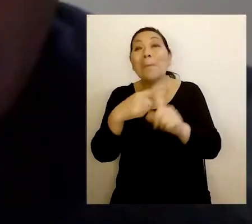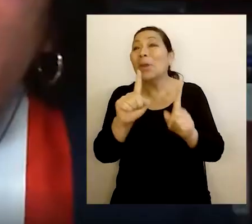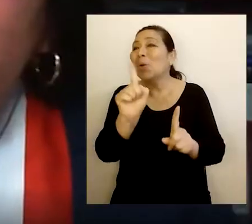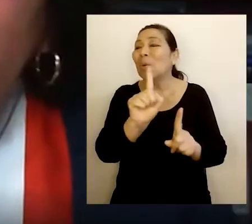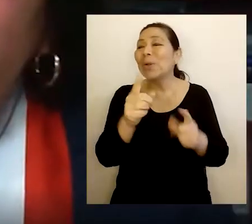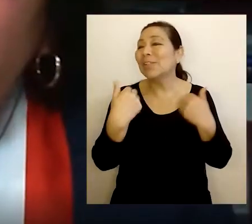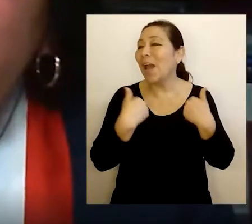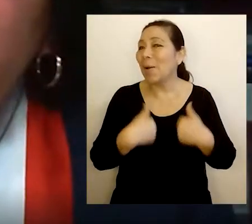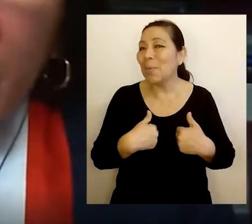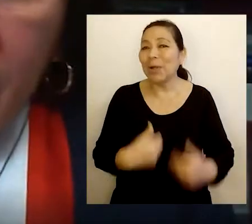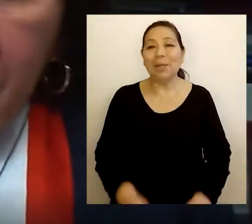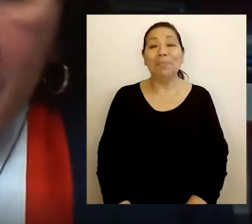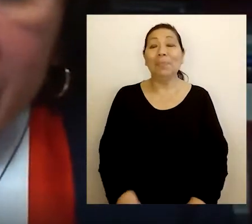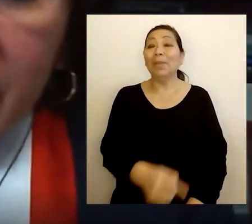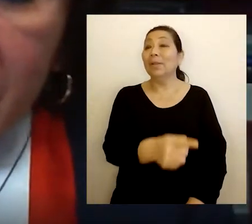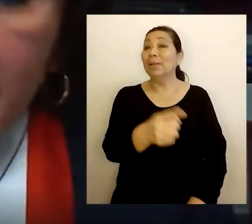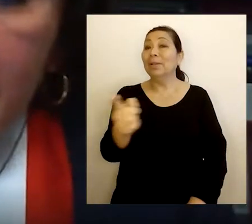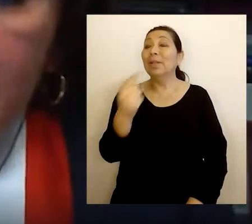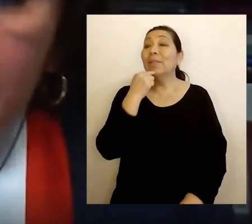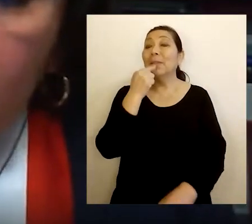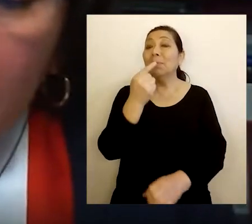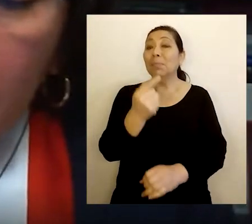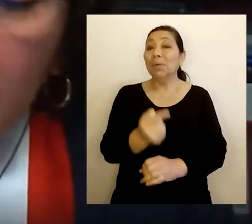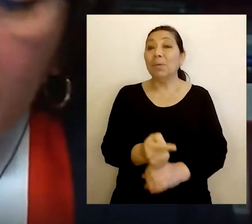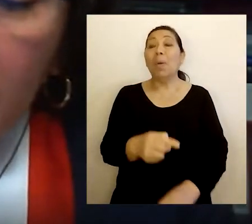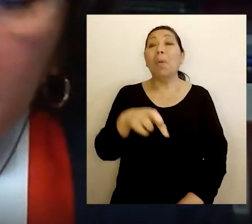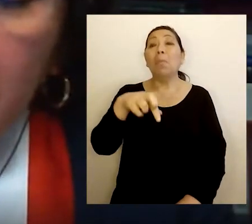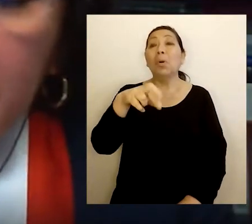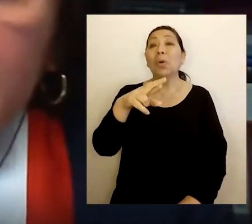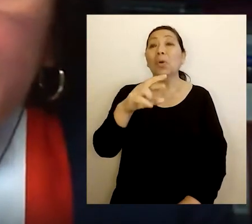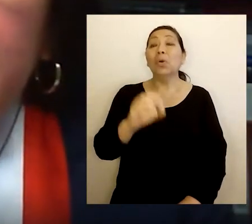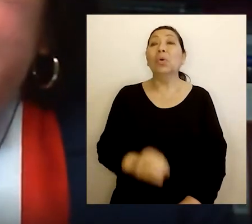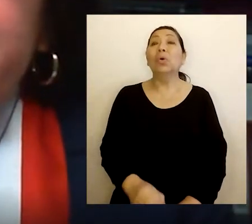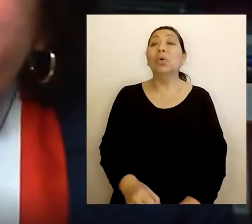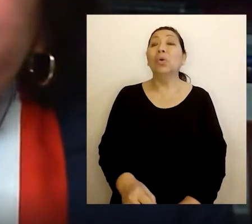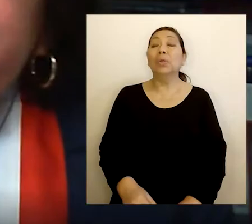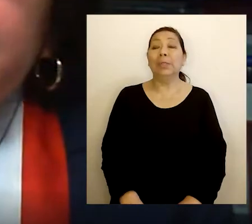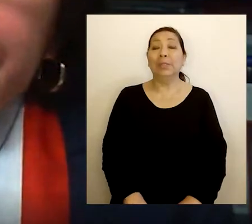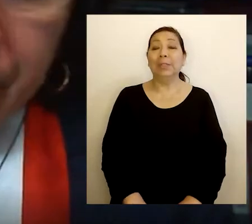bien. Abogado de la parte demandada, procurador Johnny Tupayachi.